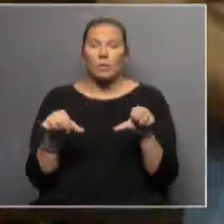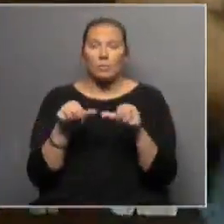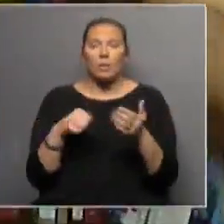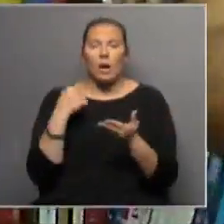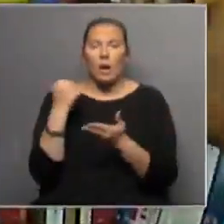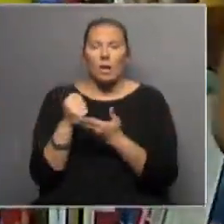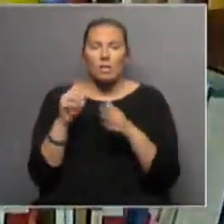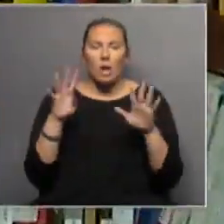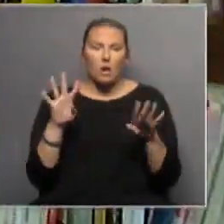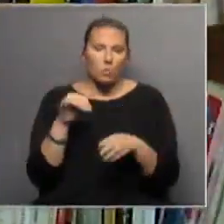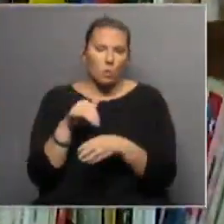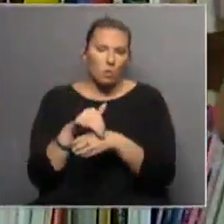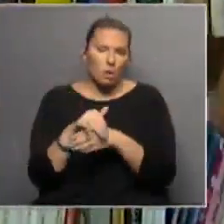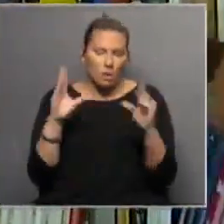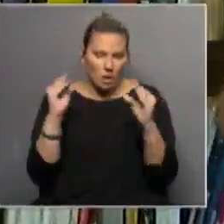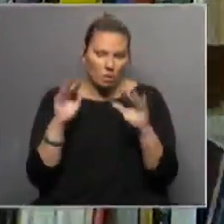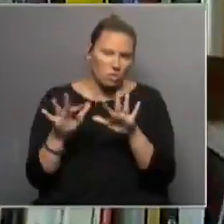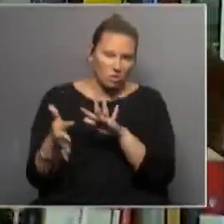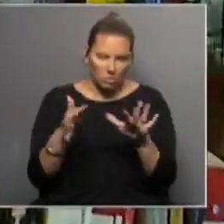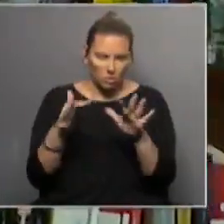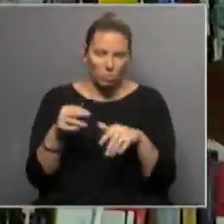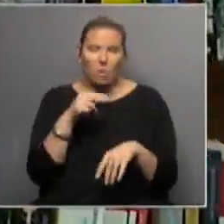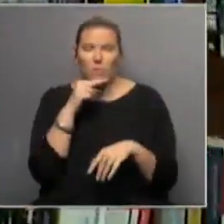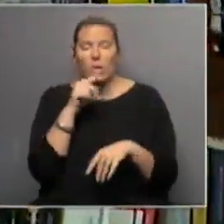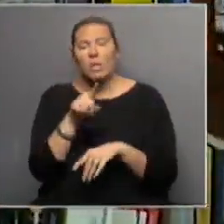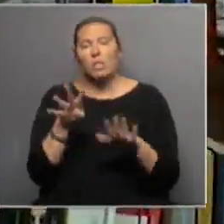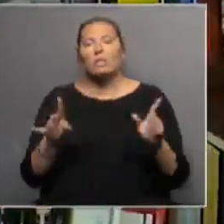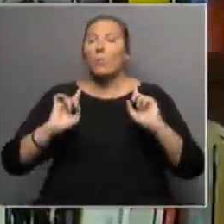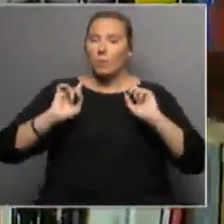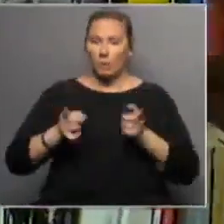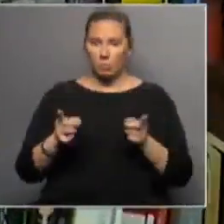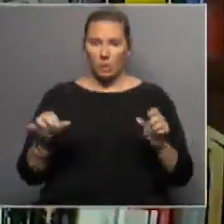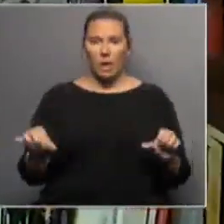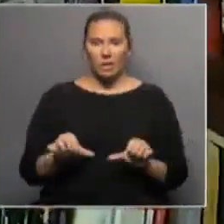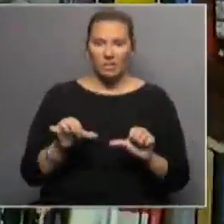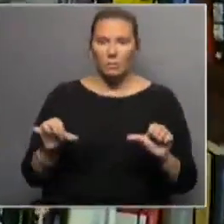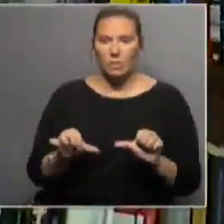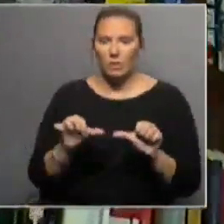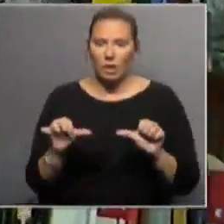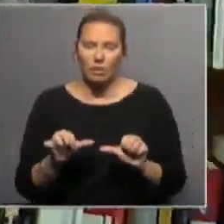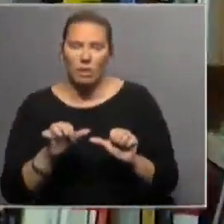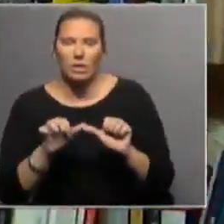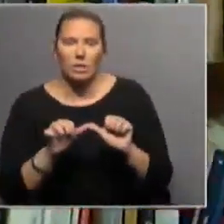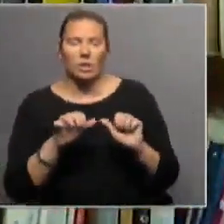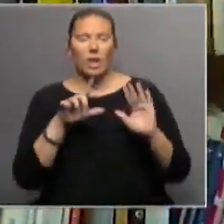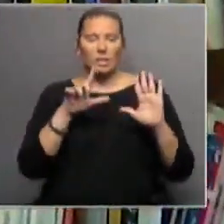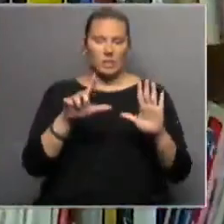las 21 horas más o menos. El viernes 19 también van a estar con actividades de las 19